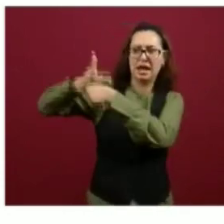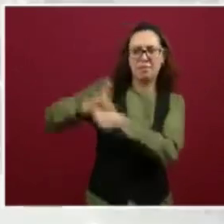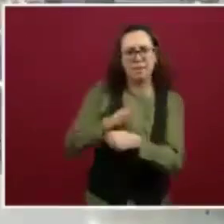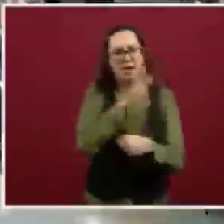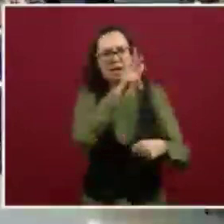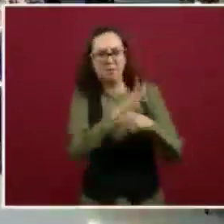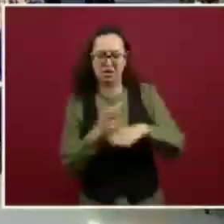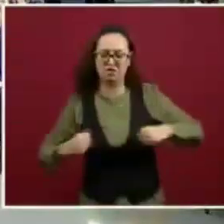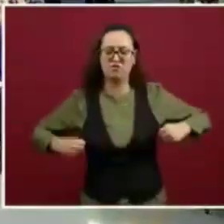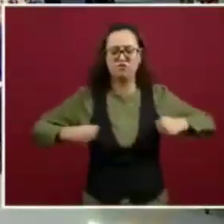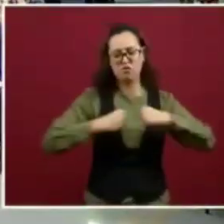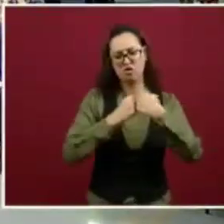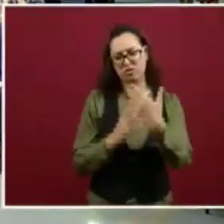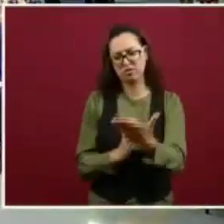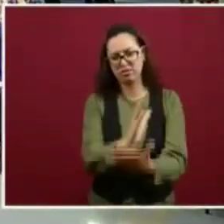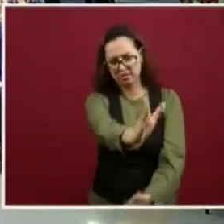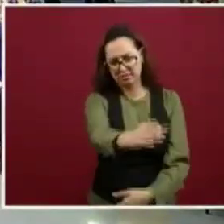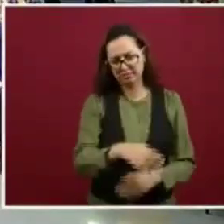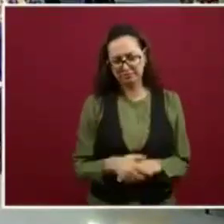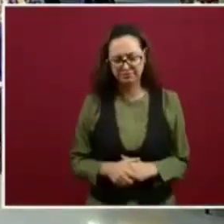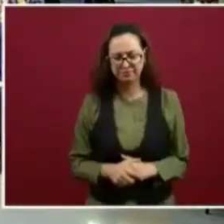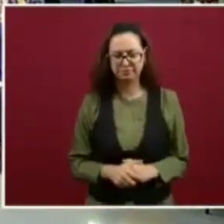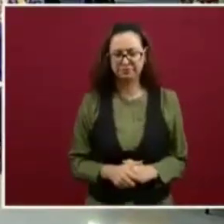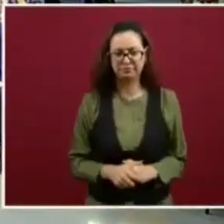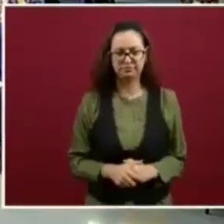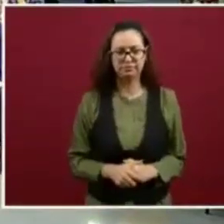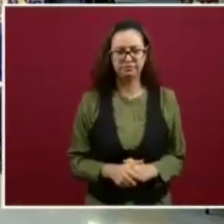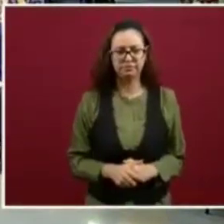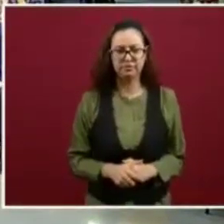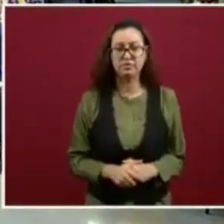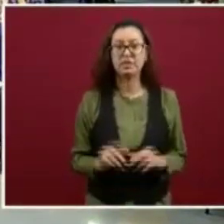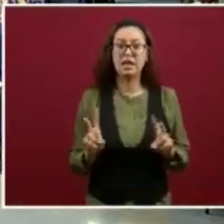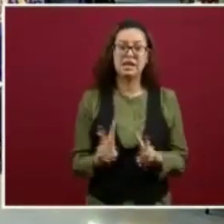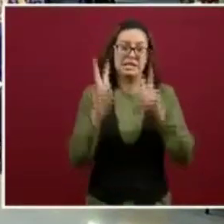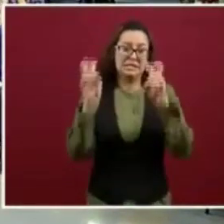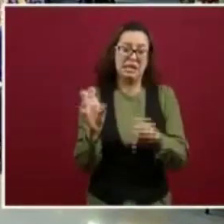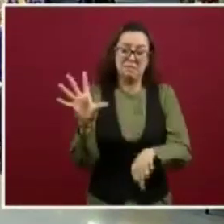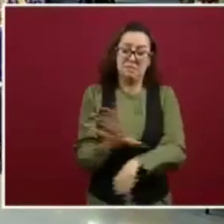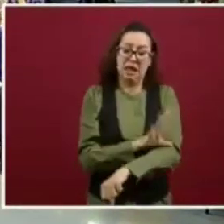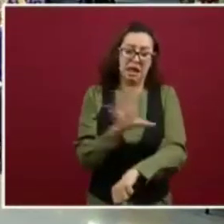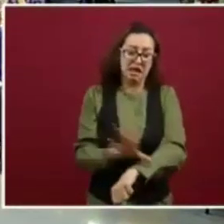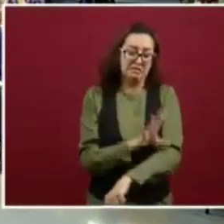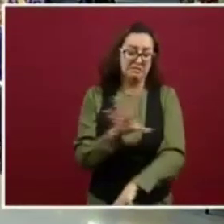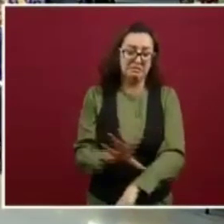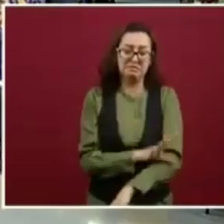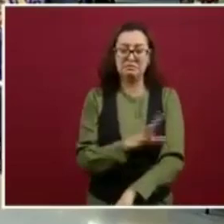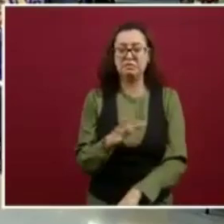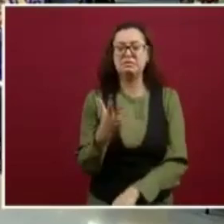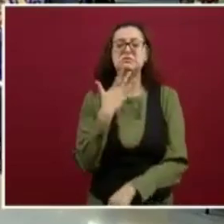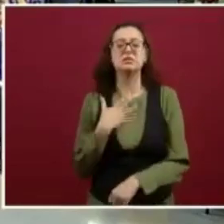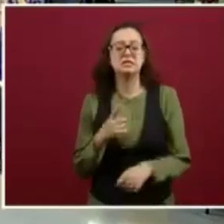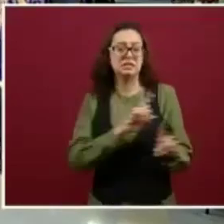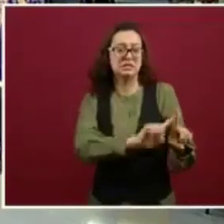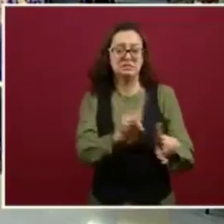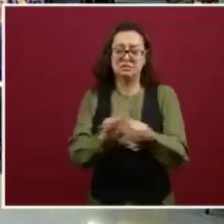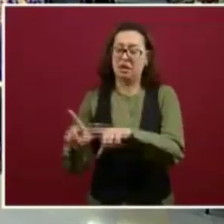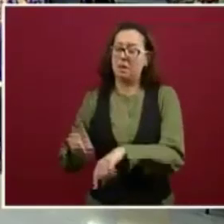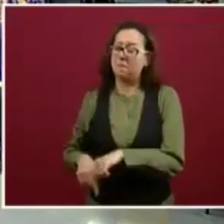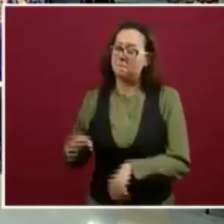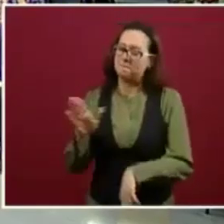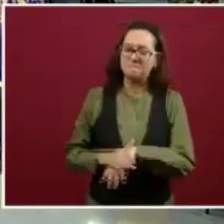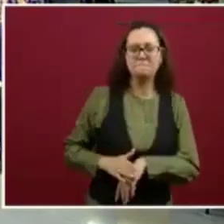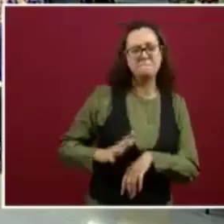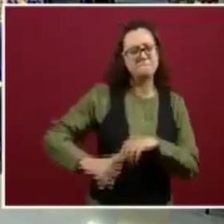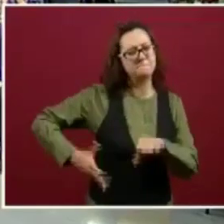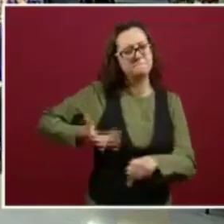fronterizos. En la parte energética, que creo que es la parte más fuerte de lo que traemos en esta propuesta, lo que